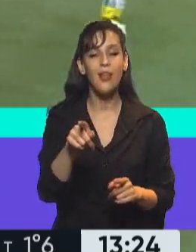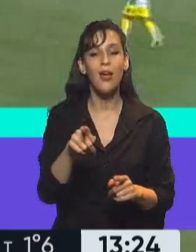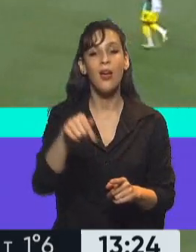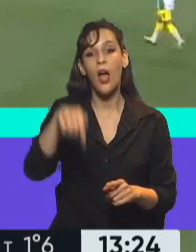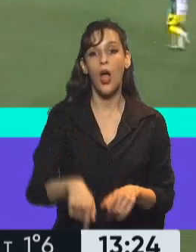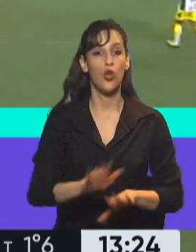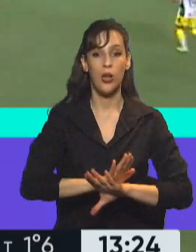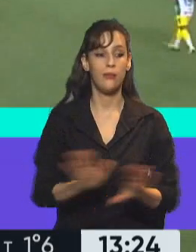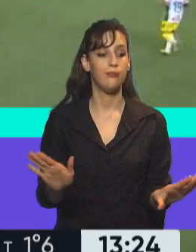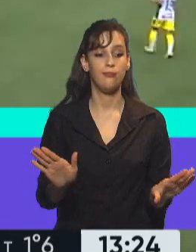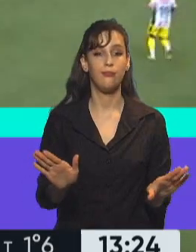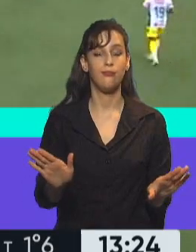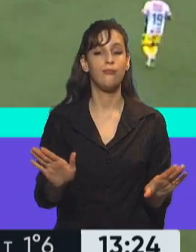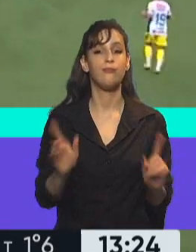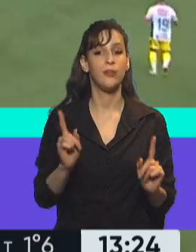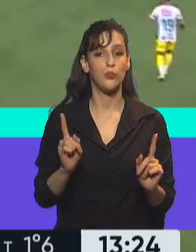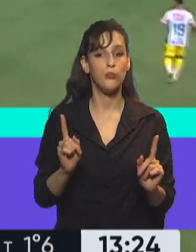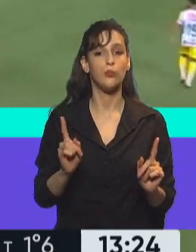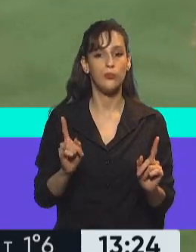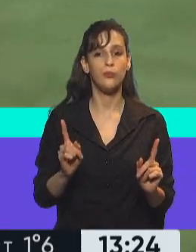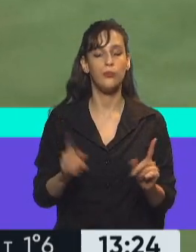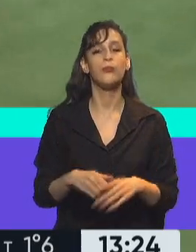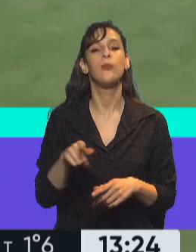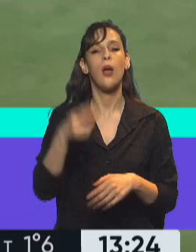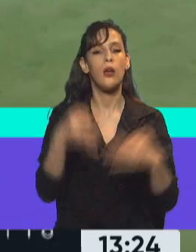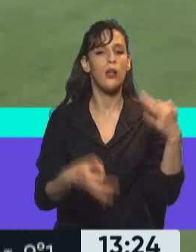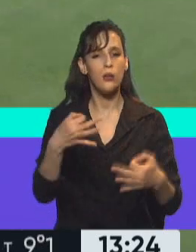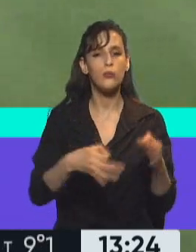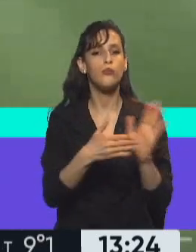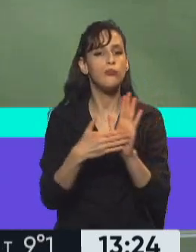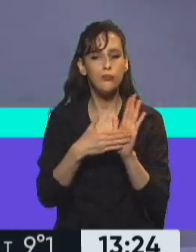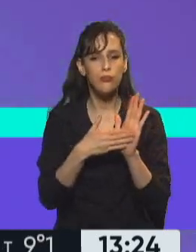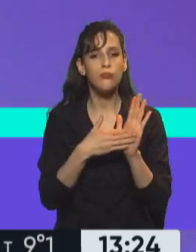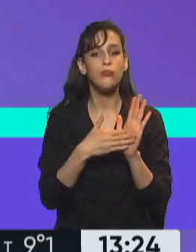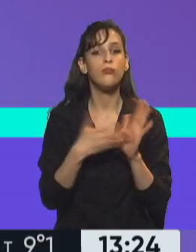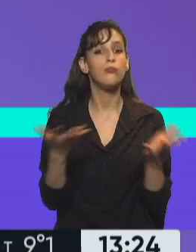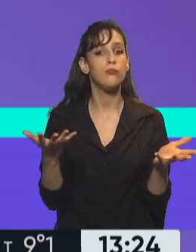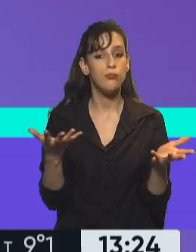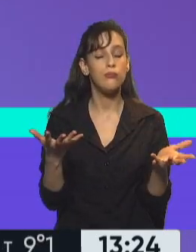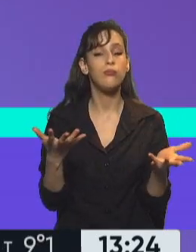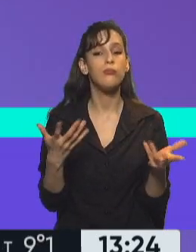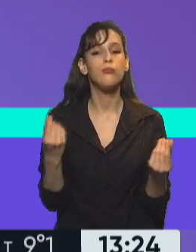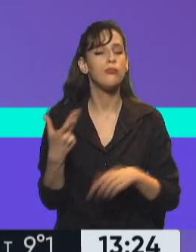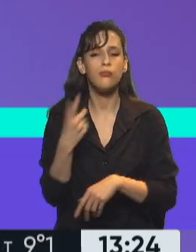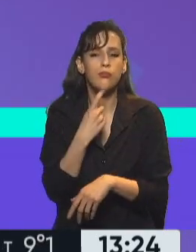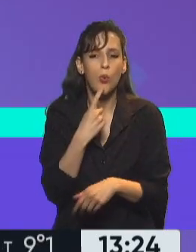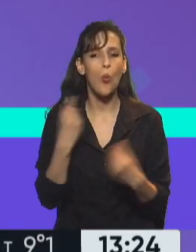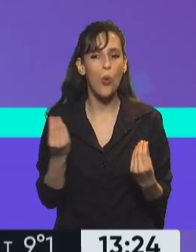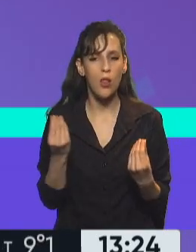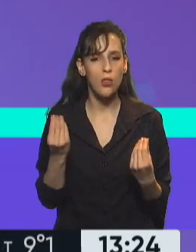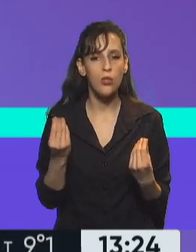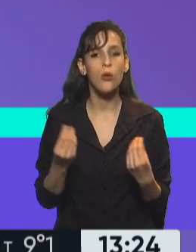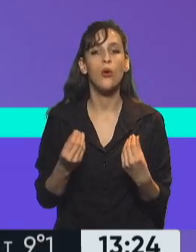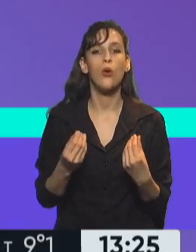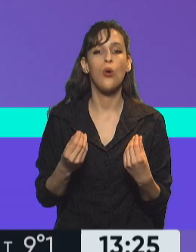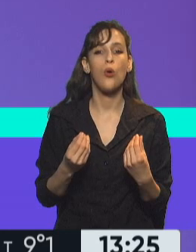terminando de hacer los chequeos médicos y si está todo ok, firma y a otra cosa. Bueno, ¿cuánto va a poner River? Todavía no está muy claro, entre